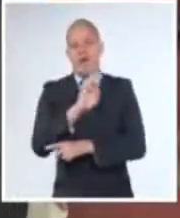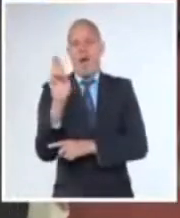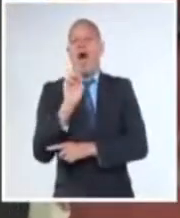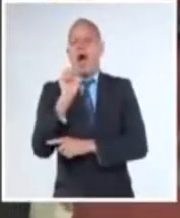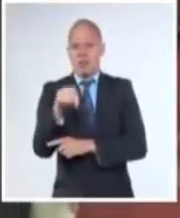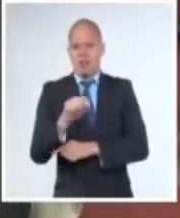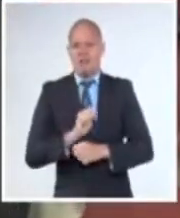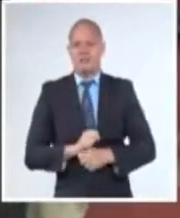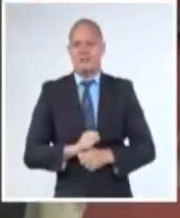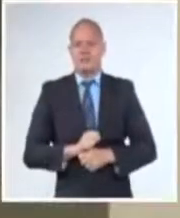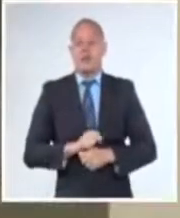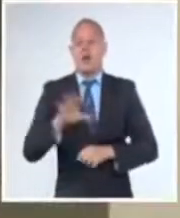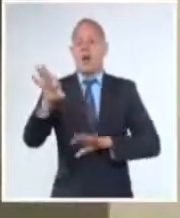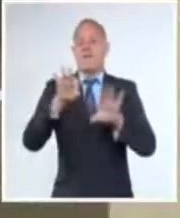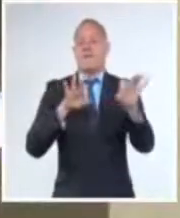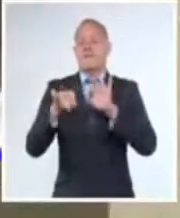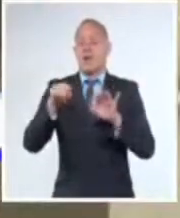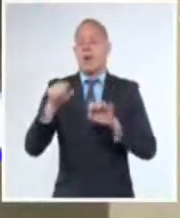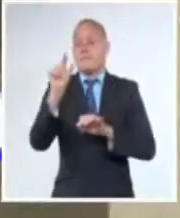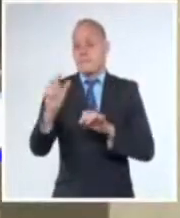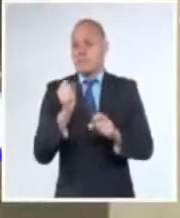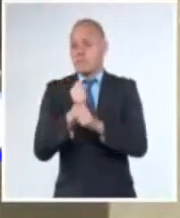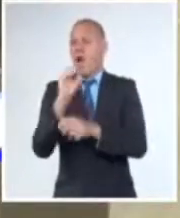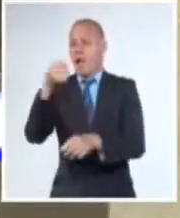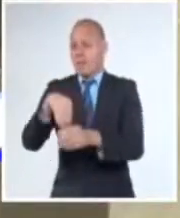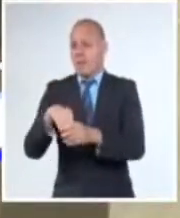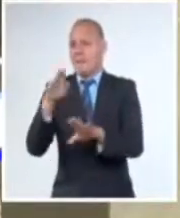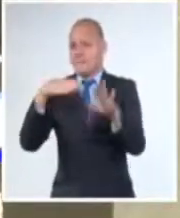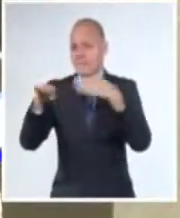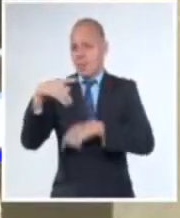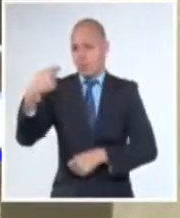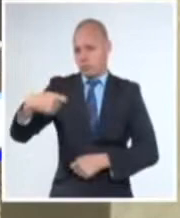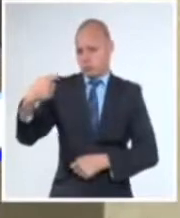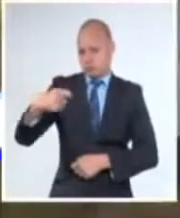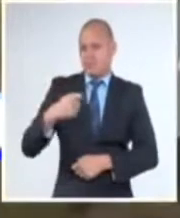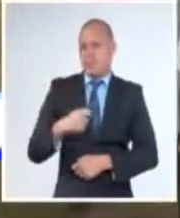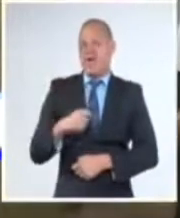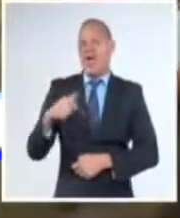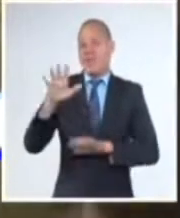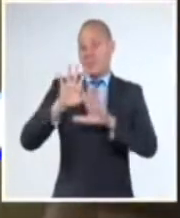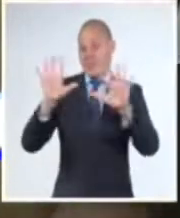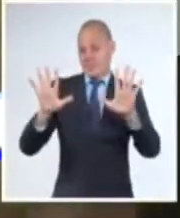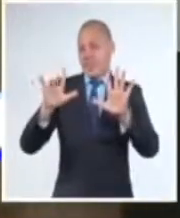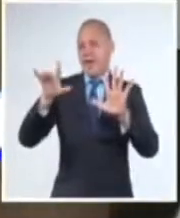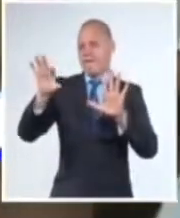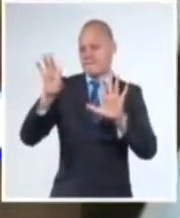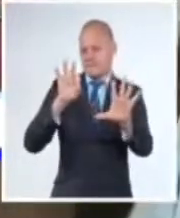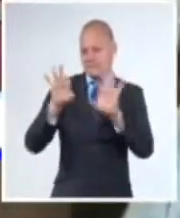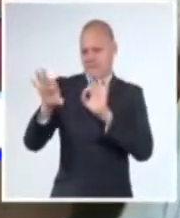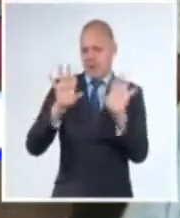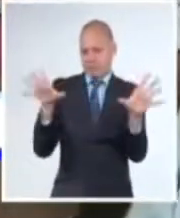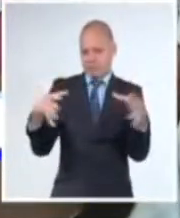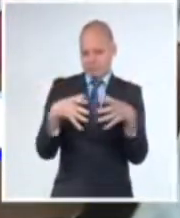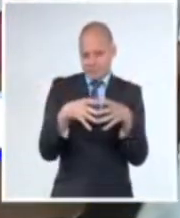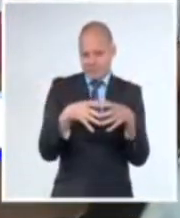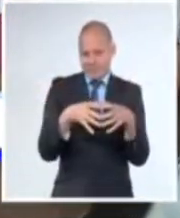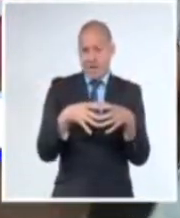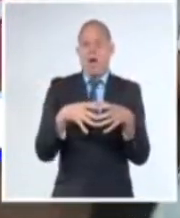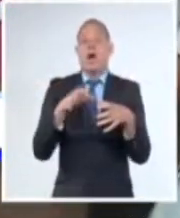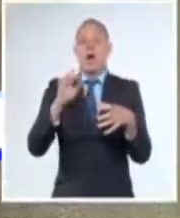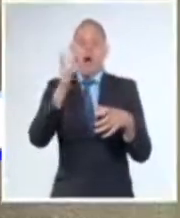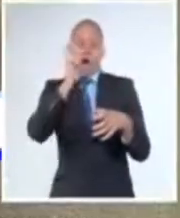10 trabajadores del Ministerio de Justicia recibieron la distinción Enrique Jardábalos de manos del ministro de